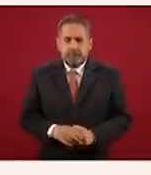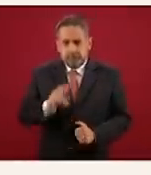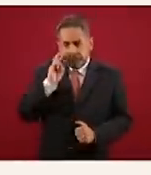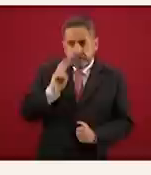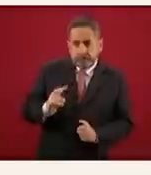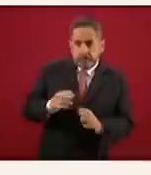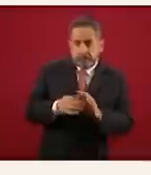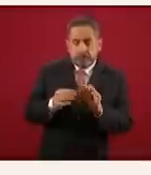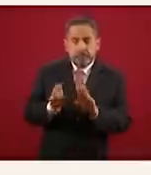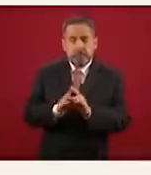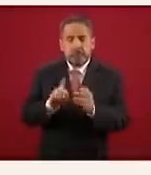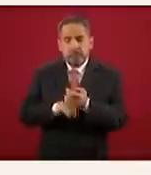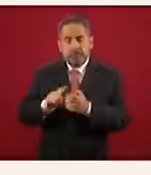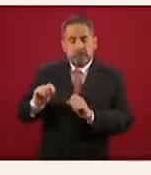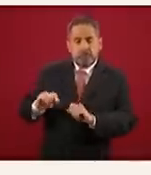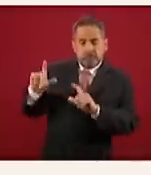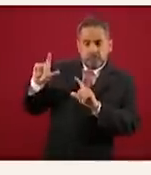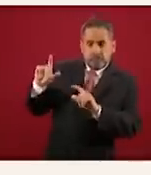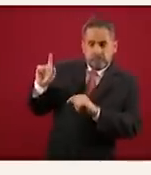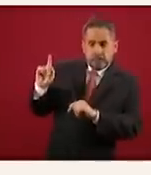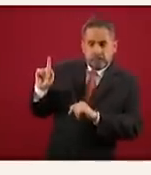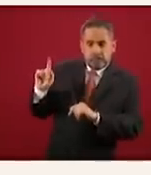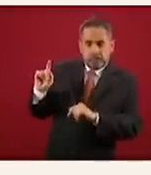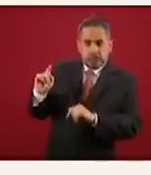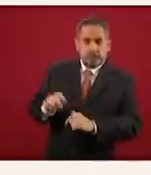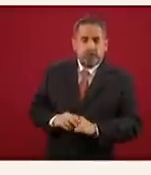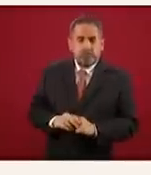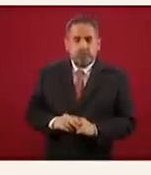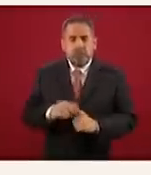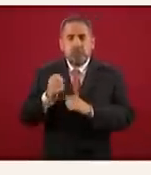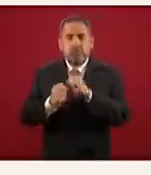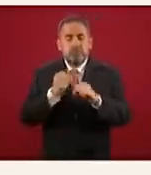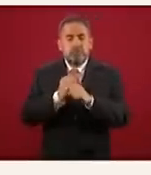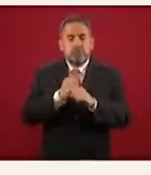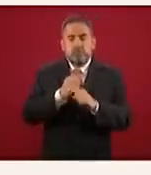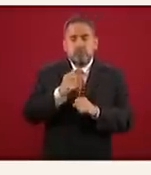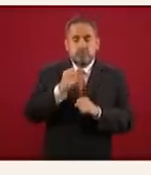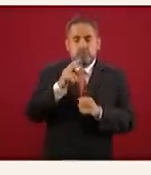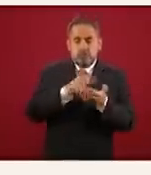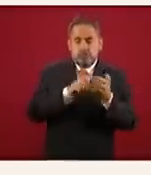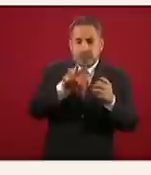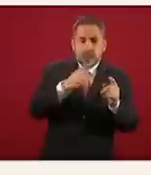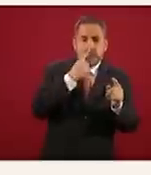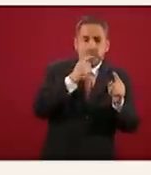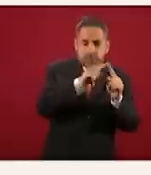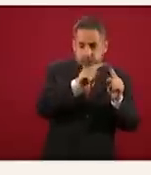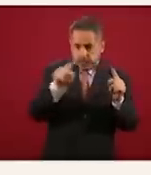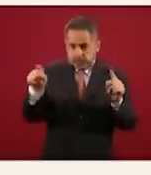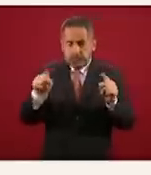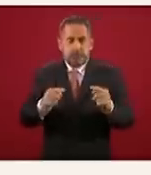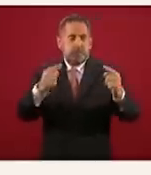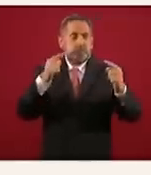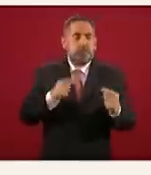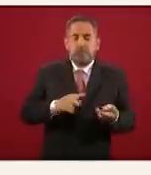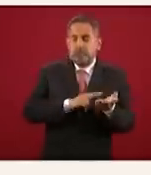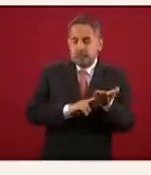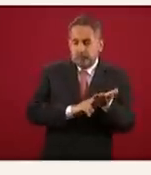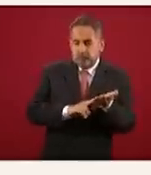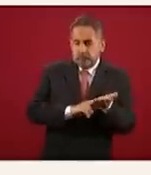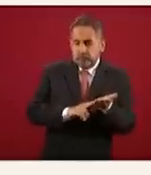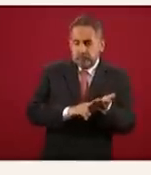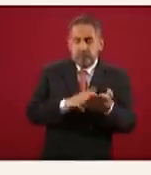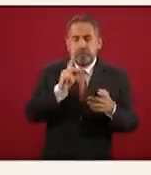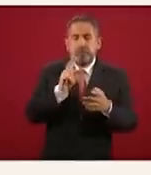ver la gráfica roja es 2019, la verde son las tomas